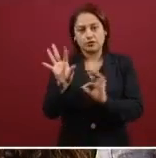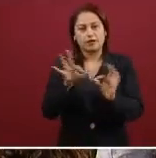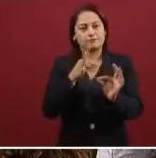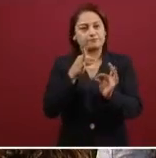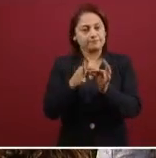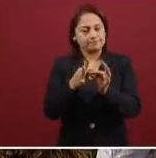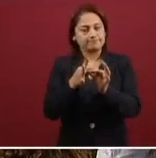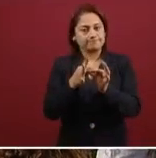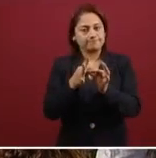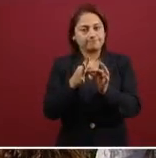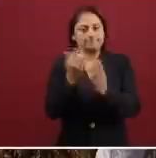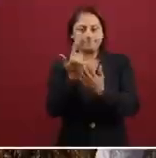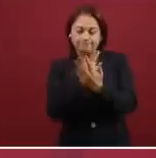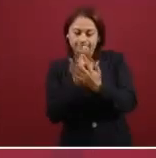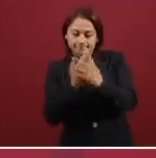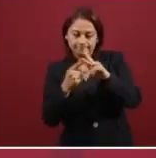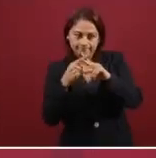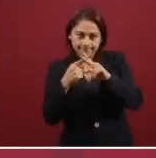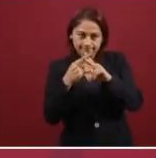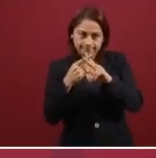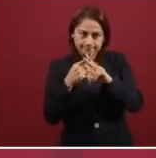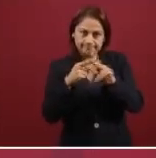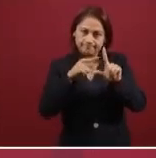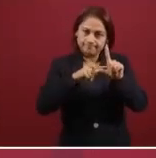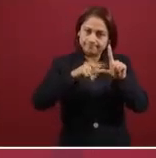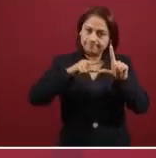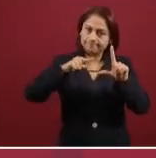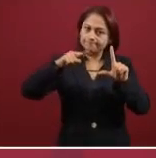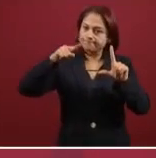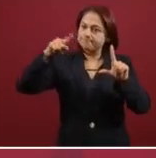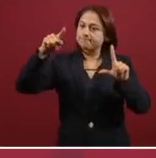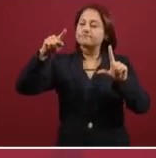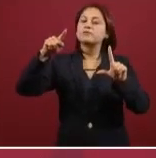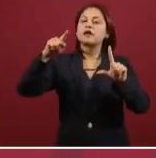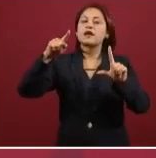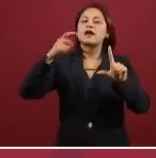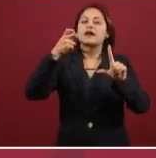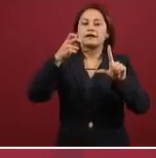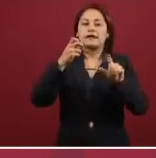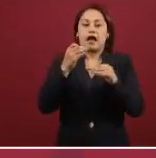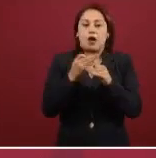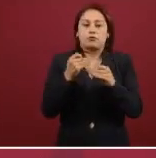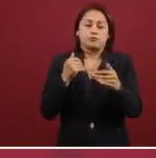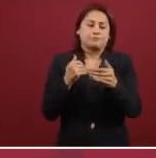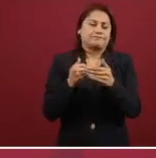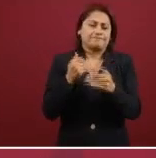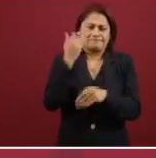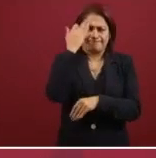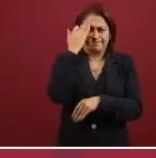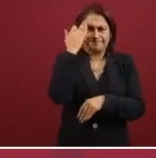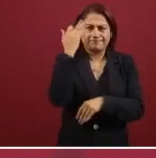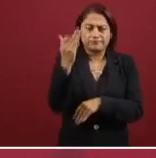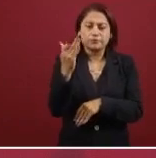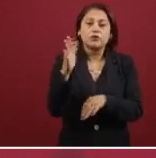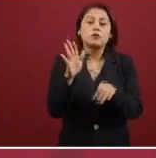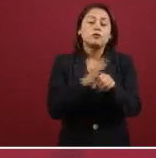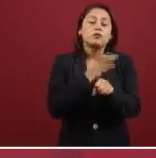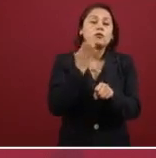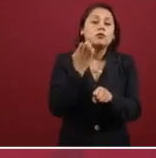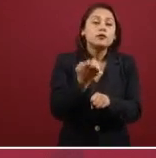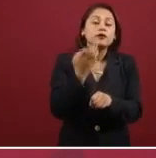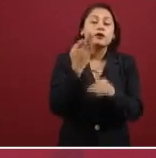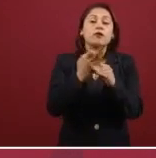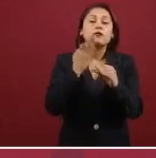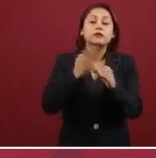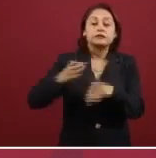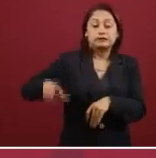superávit financiero. Es muy corto el periodo, por eso es tan importante el apoyo del gobierno federal en este